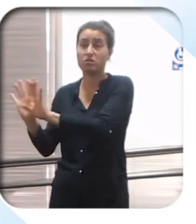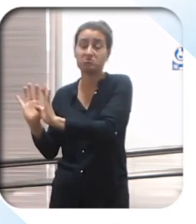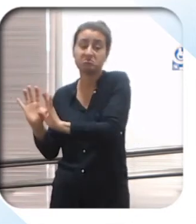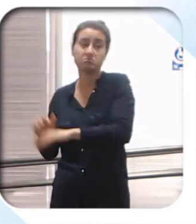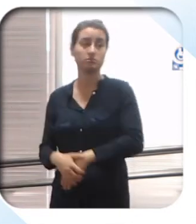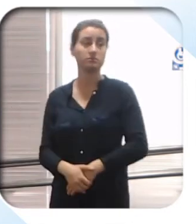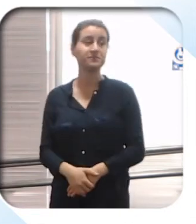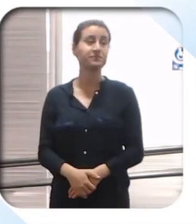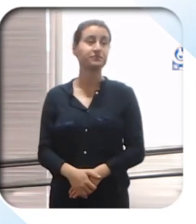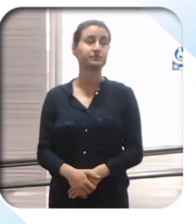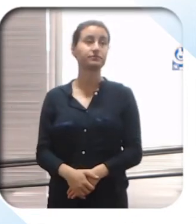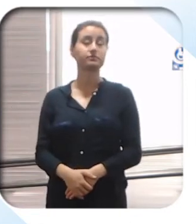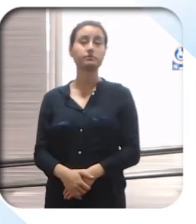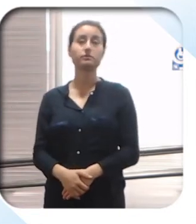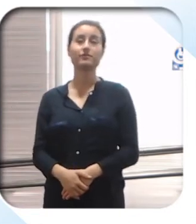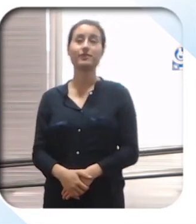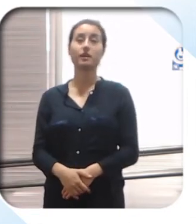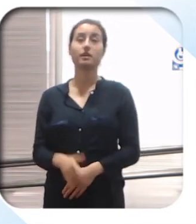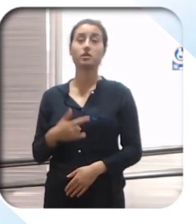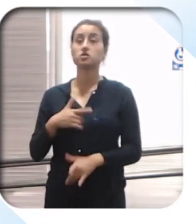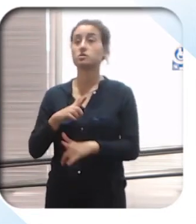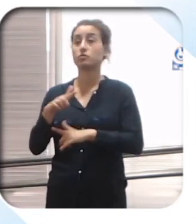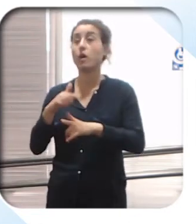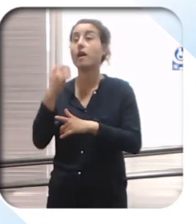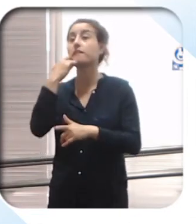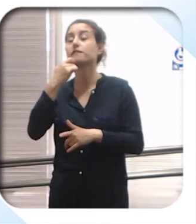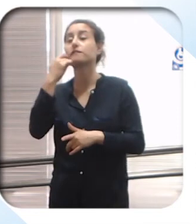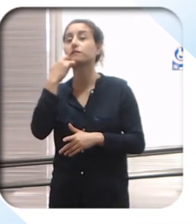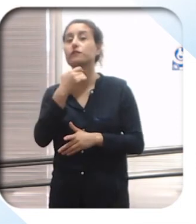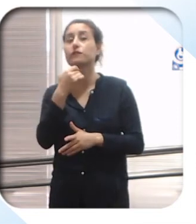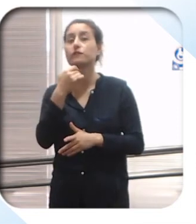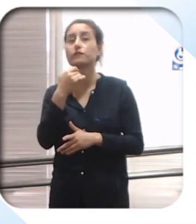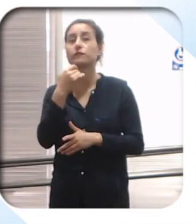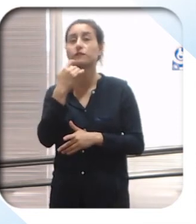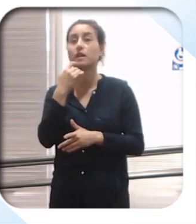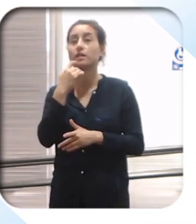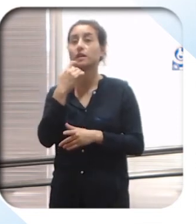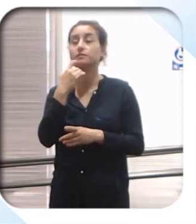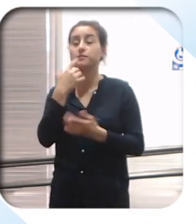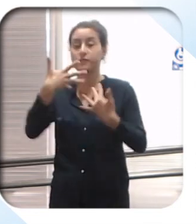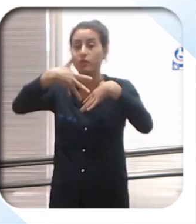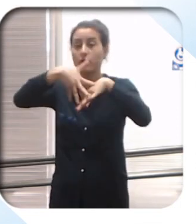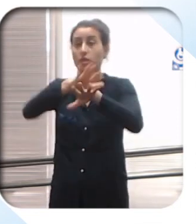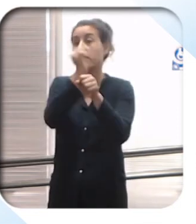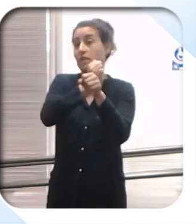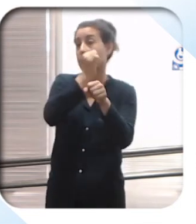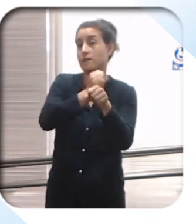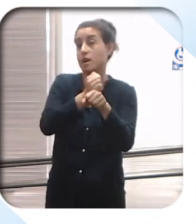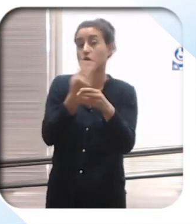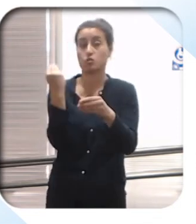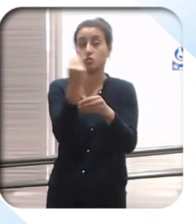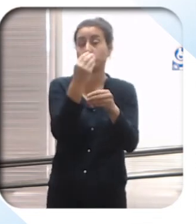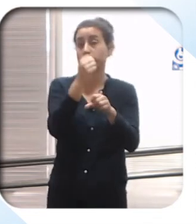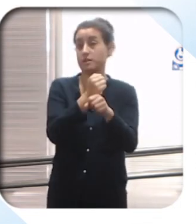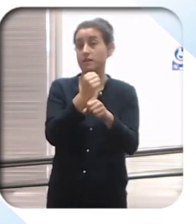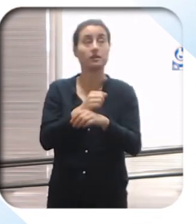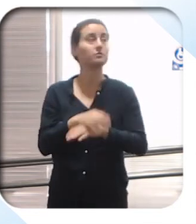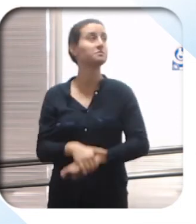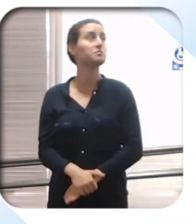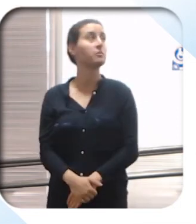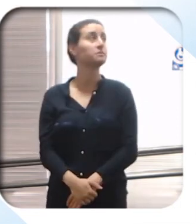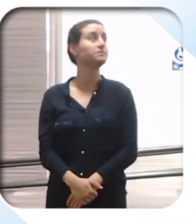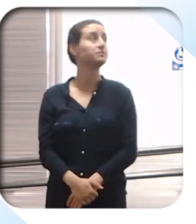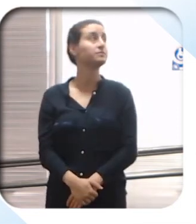su mayoría y la ausencia de inserción y de un trabajo sistemático en esto